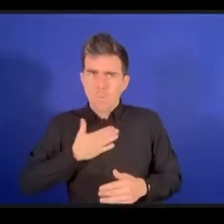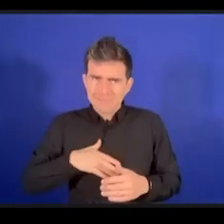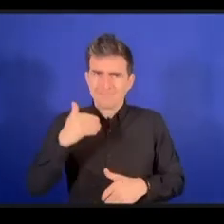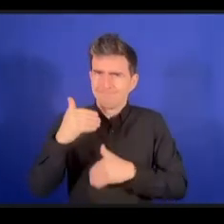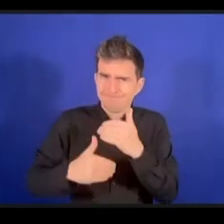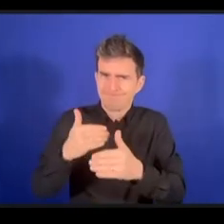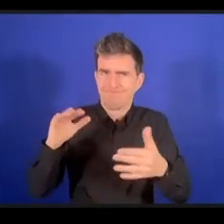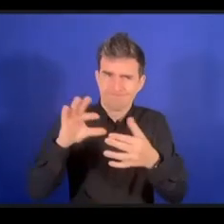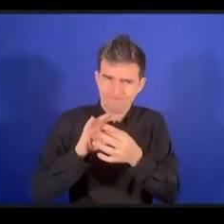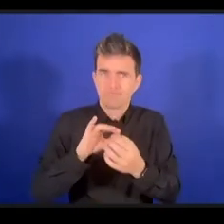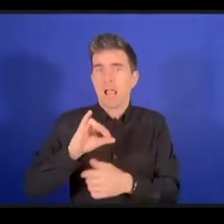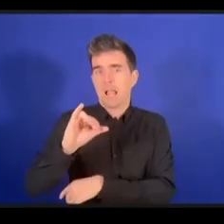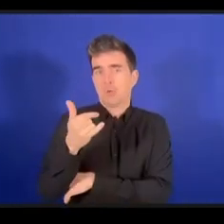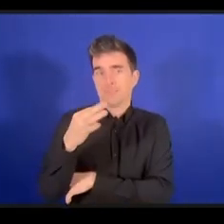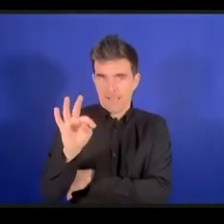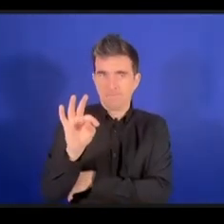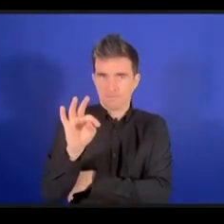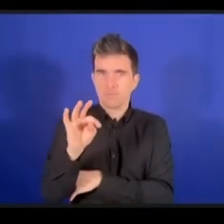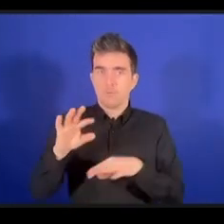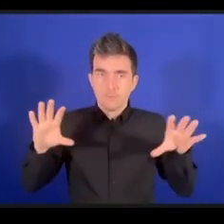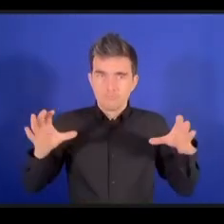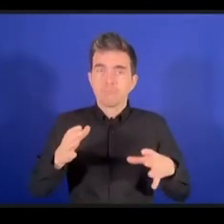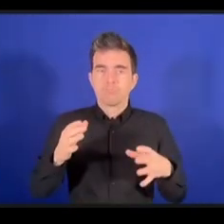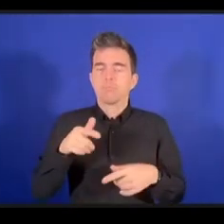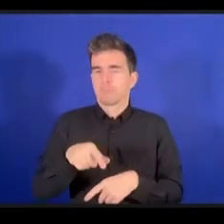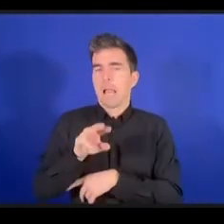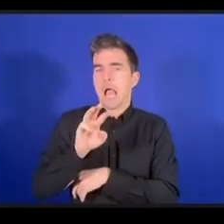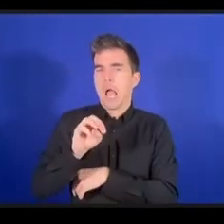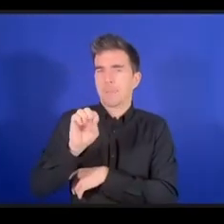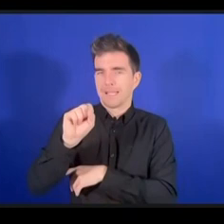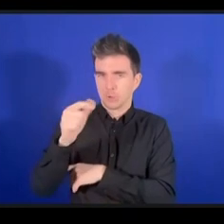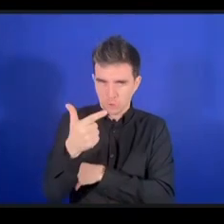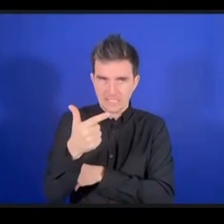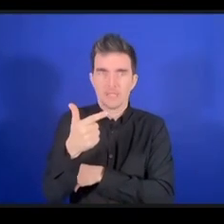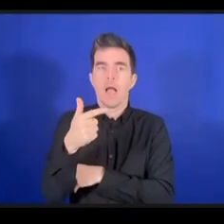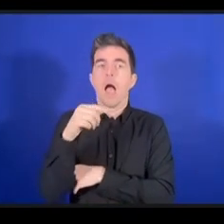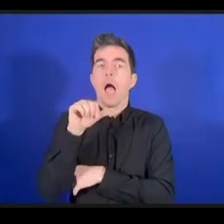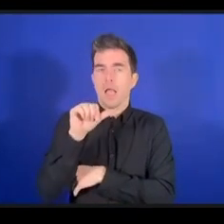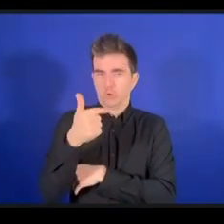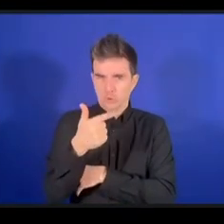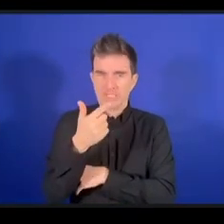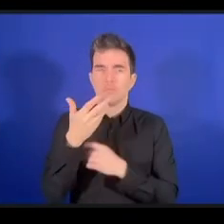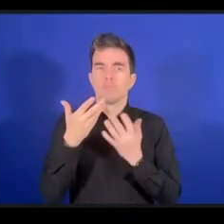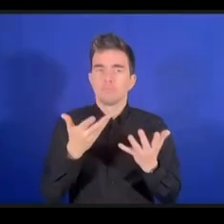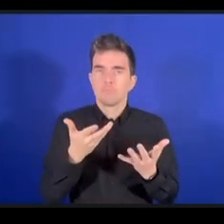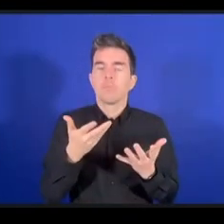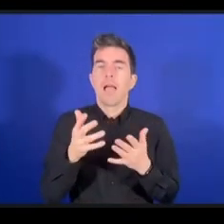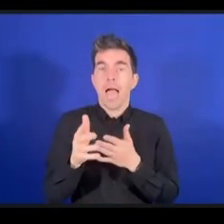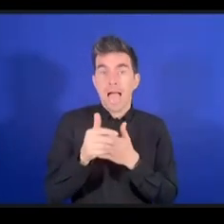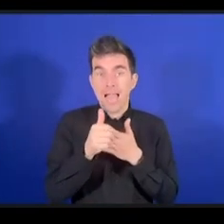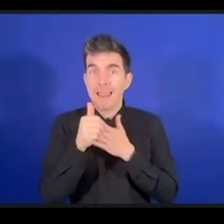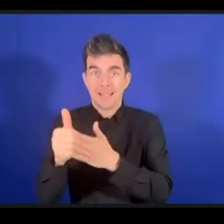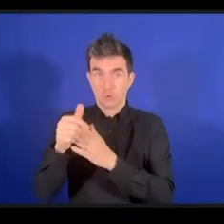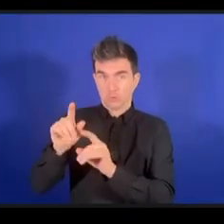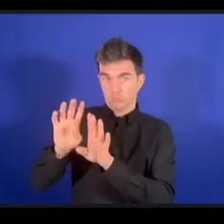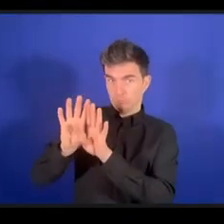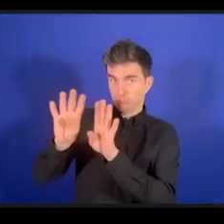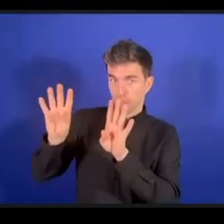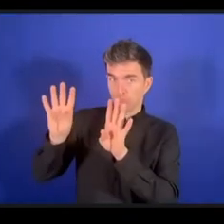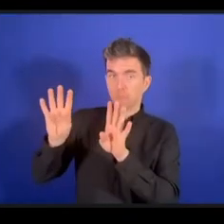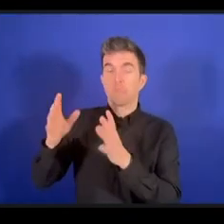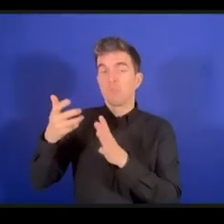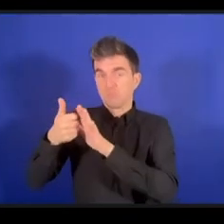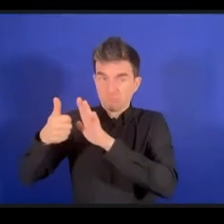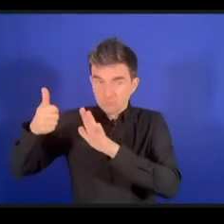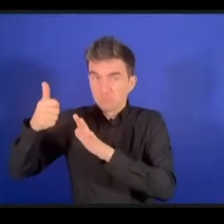igf el pacto mundial necesitan todos para hacer eh todo